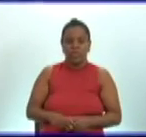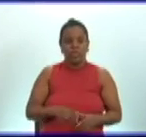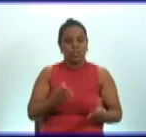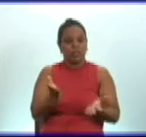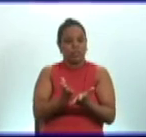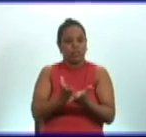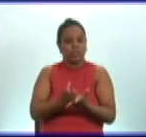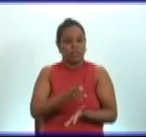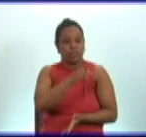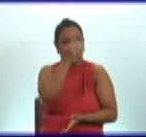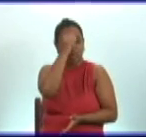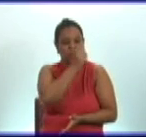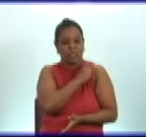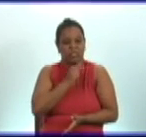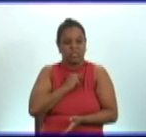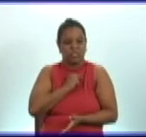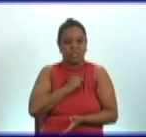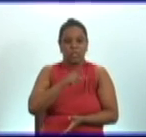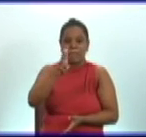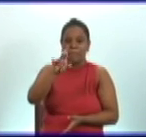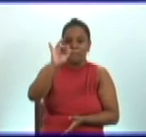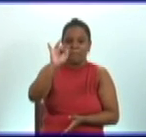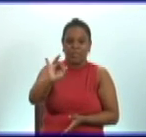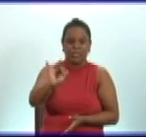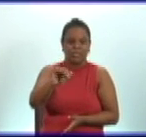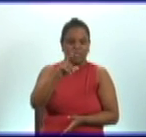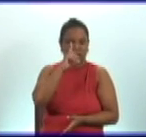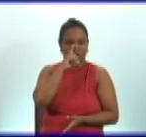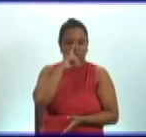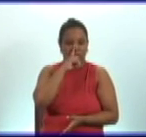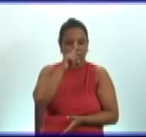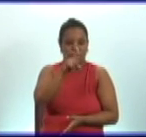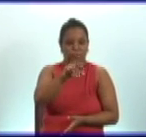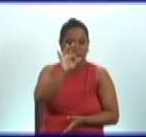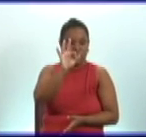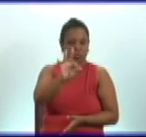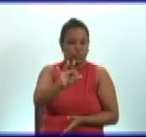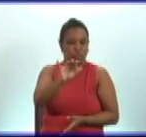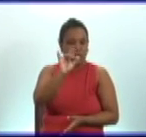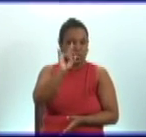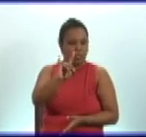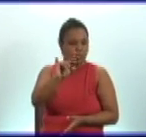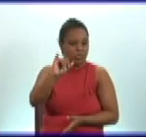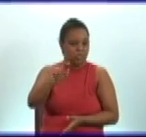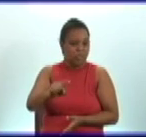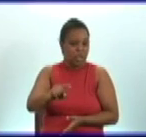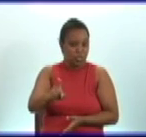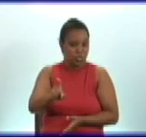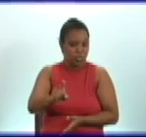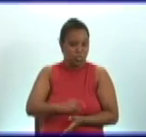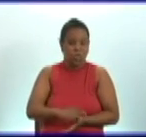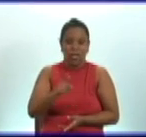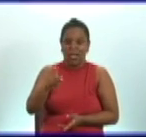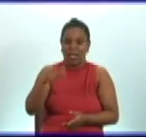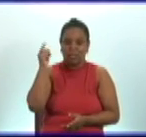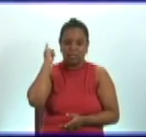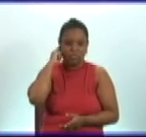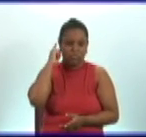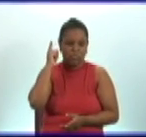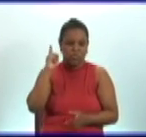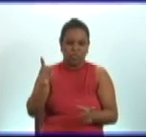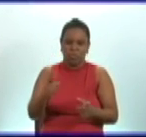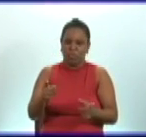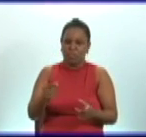de 1871, mediante la película. Un poco también para ver en escena, en sonido y movimiento, cuál fue realmente